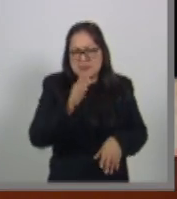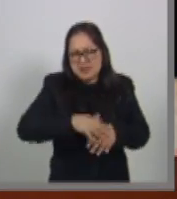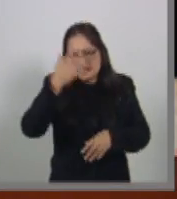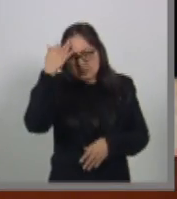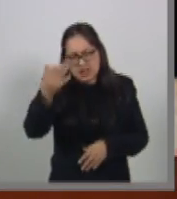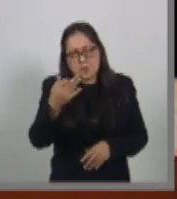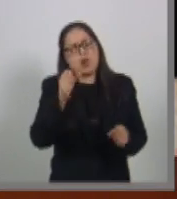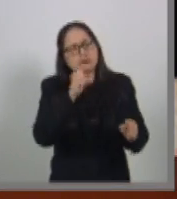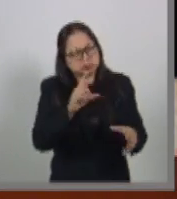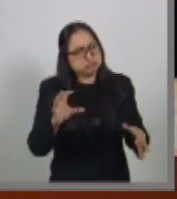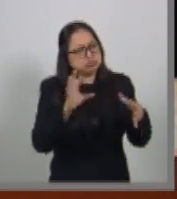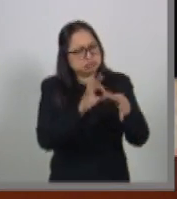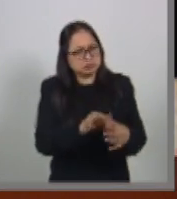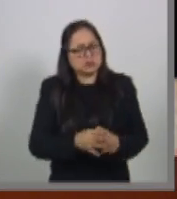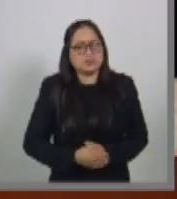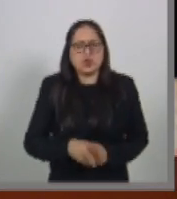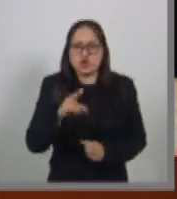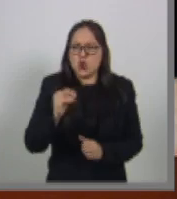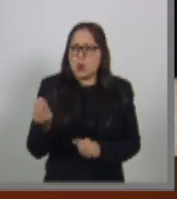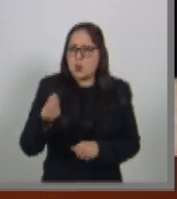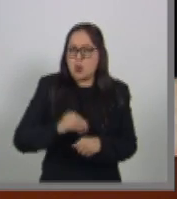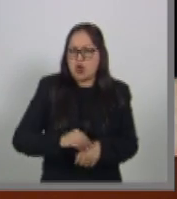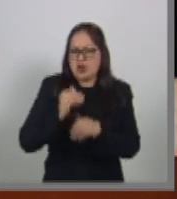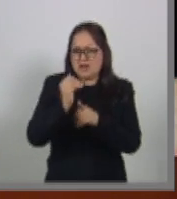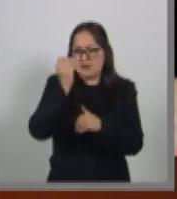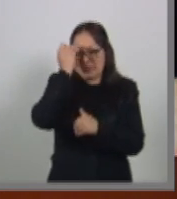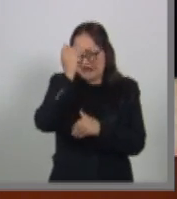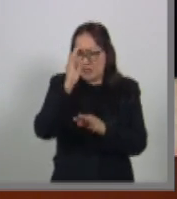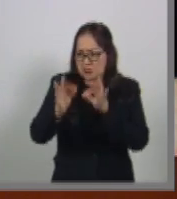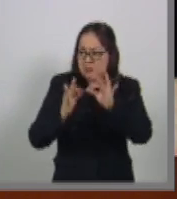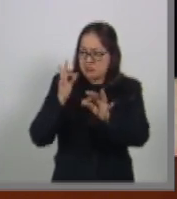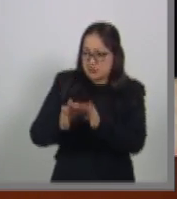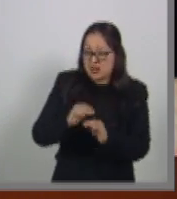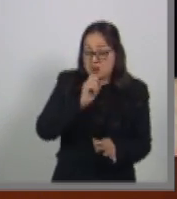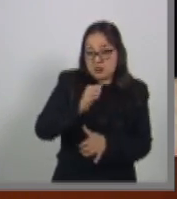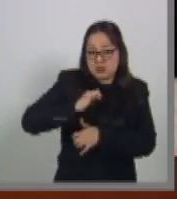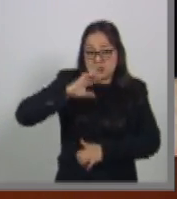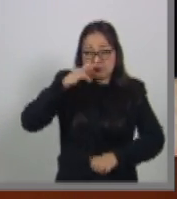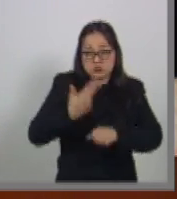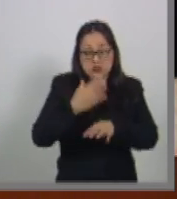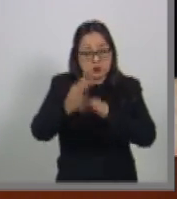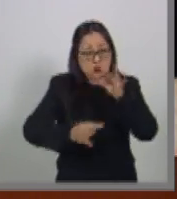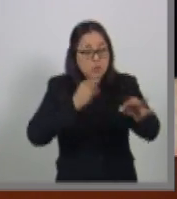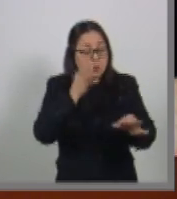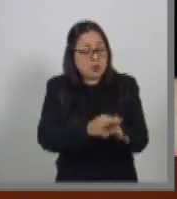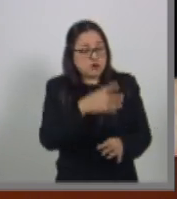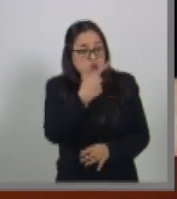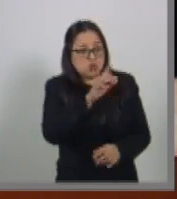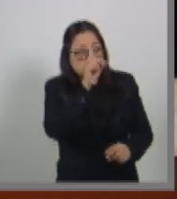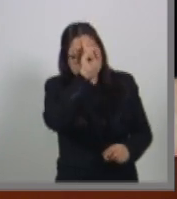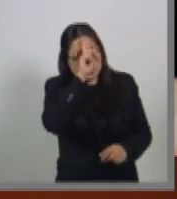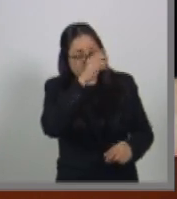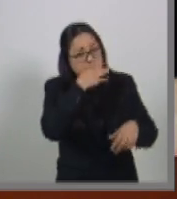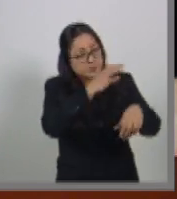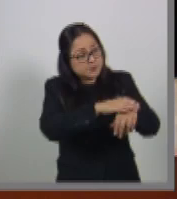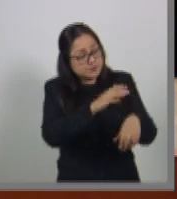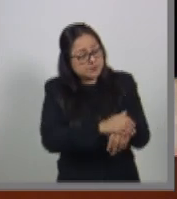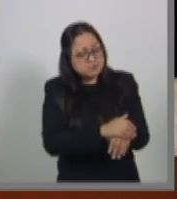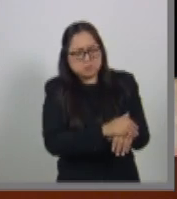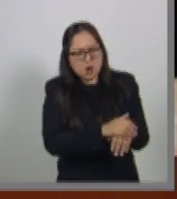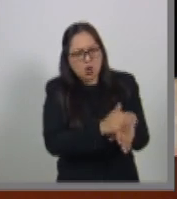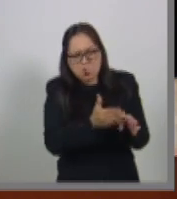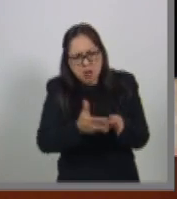no contempla un plazo definitivo para que las autoridades cumplan las recomendaciones, y esta